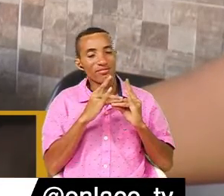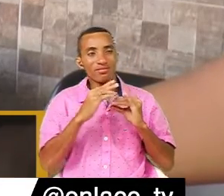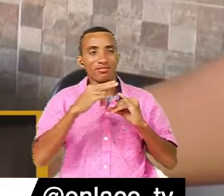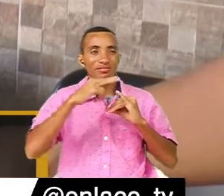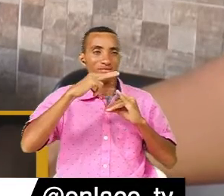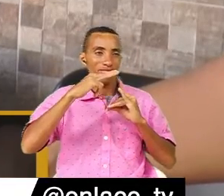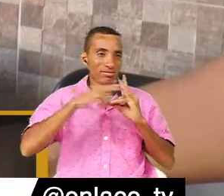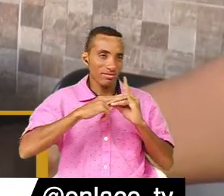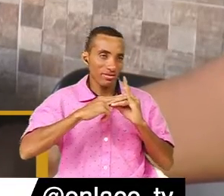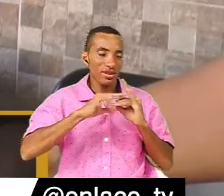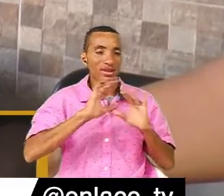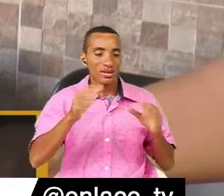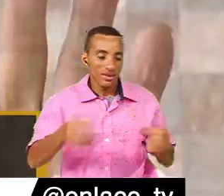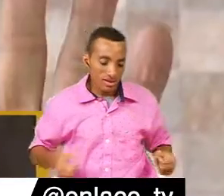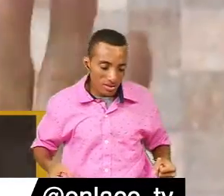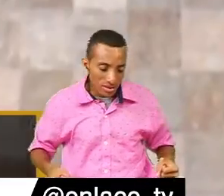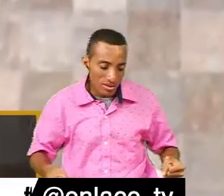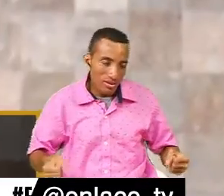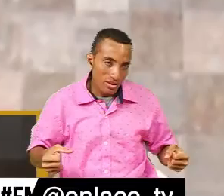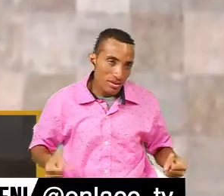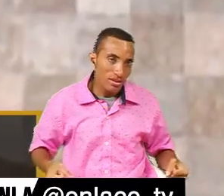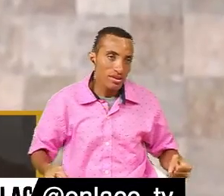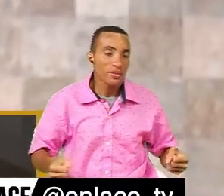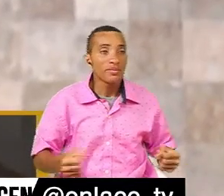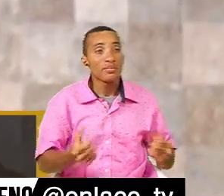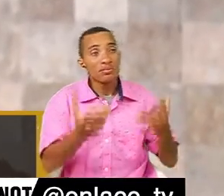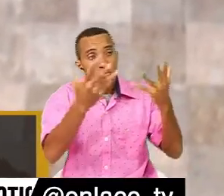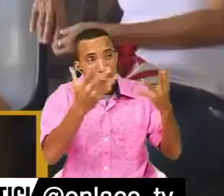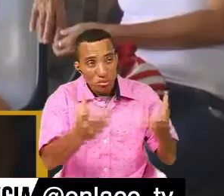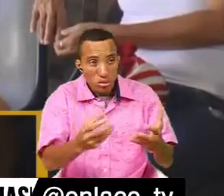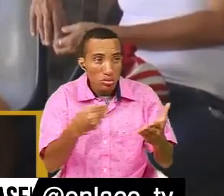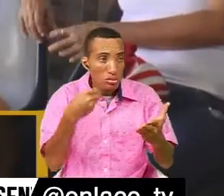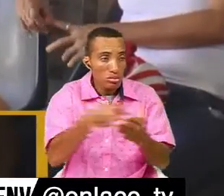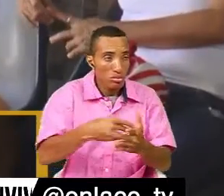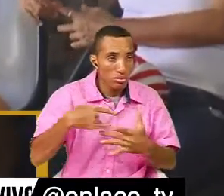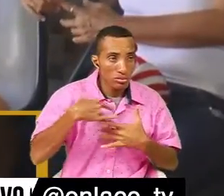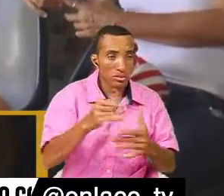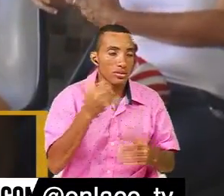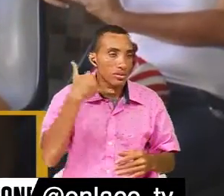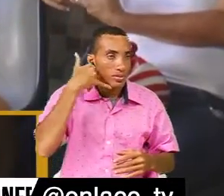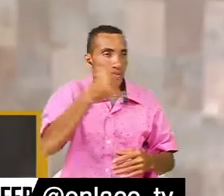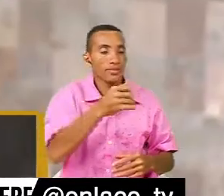una silla de ruedas, sí. Quienes deseen hacer su aporte pueden comunicarse al celular